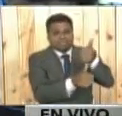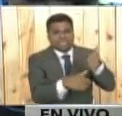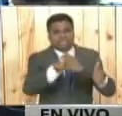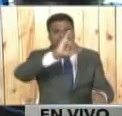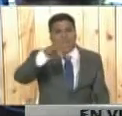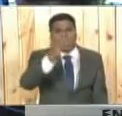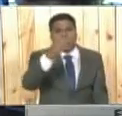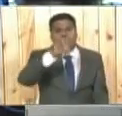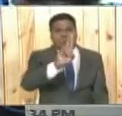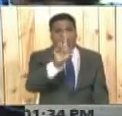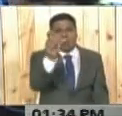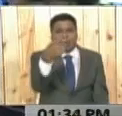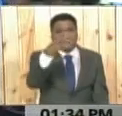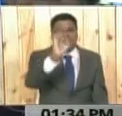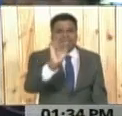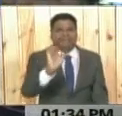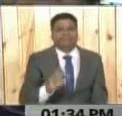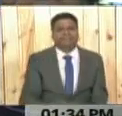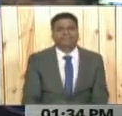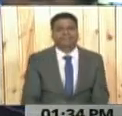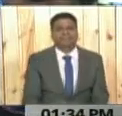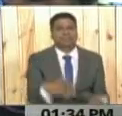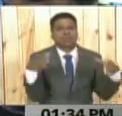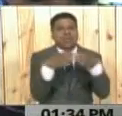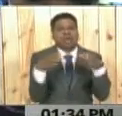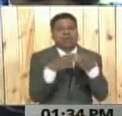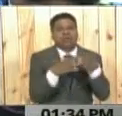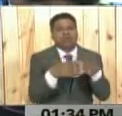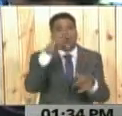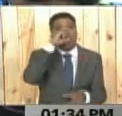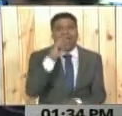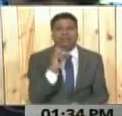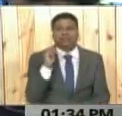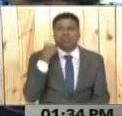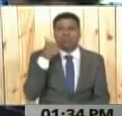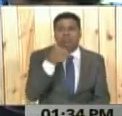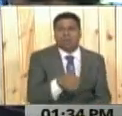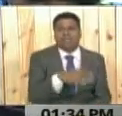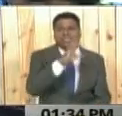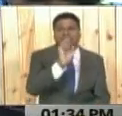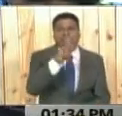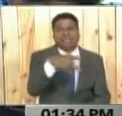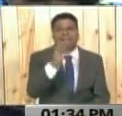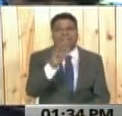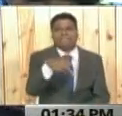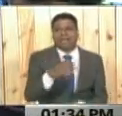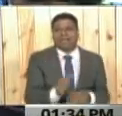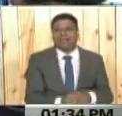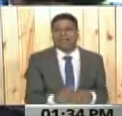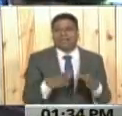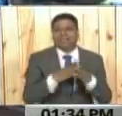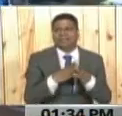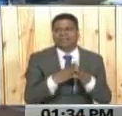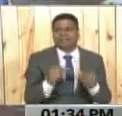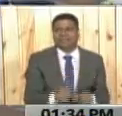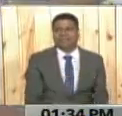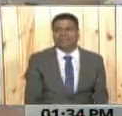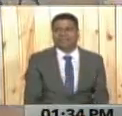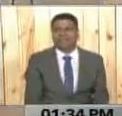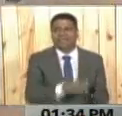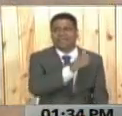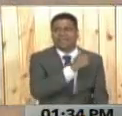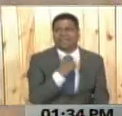estuvo en la reunión anual de la CEPAL en Santo Domingo. Y allí